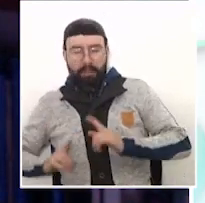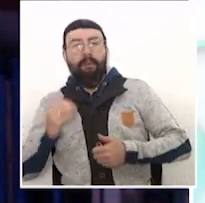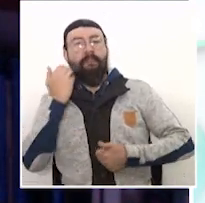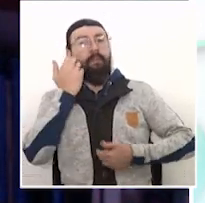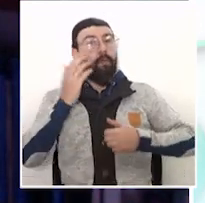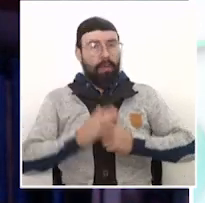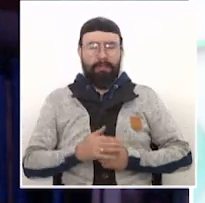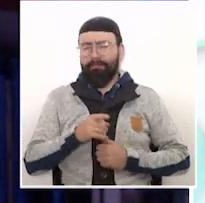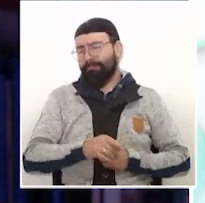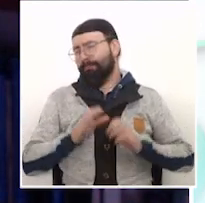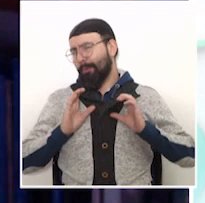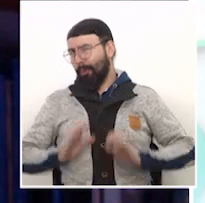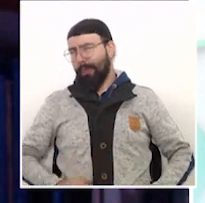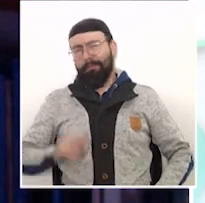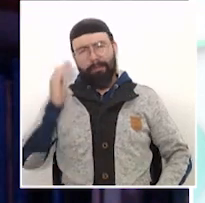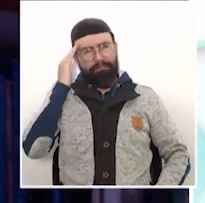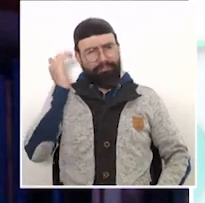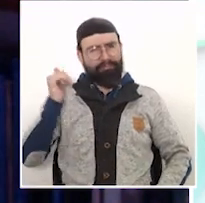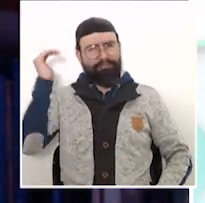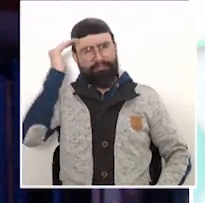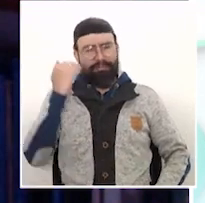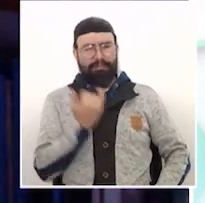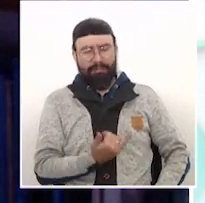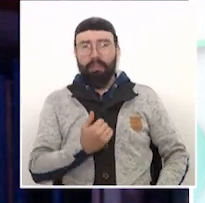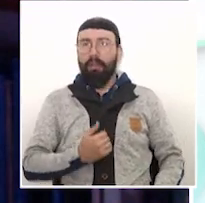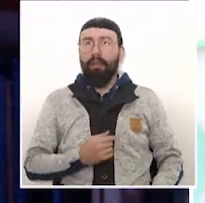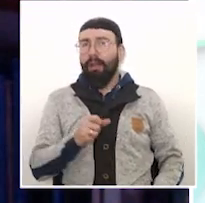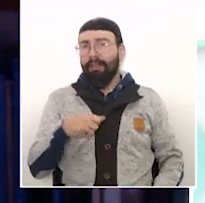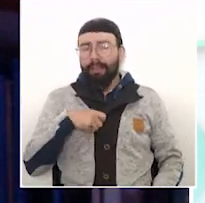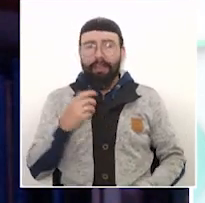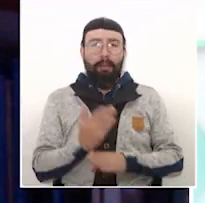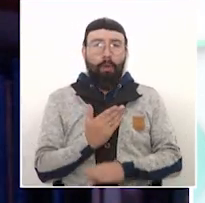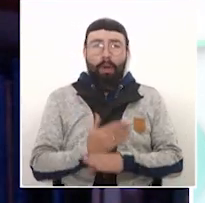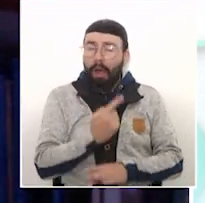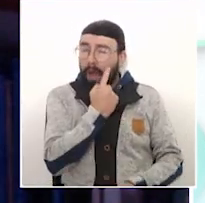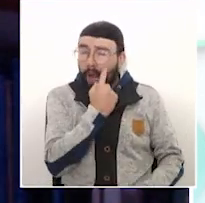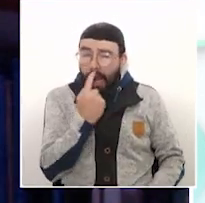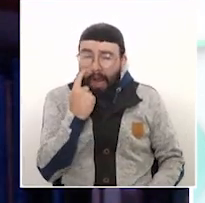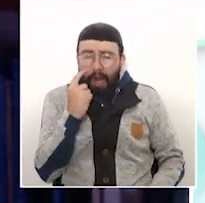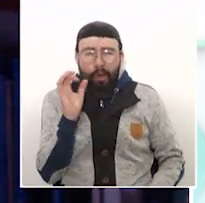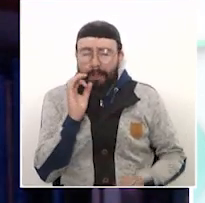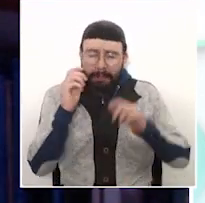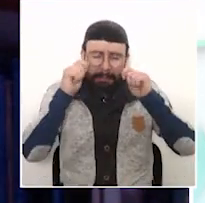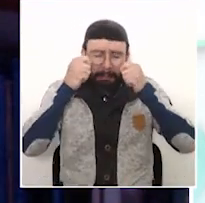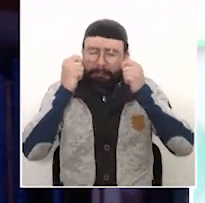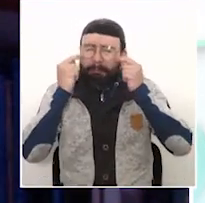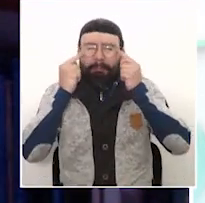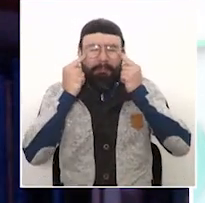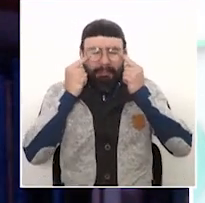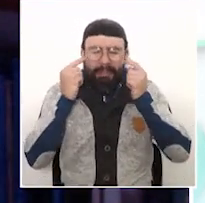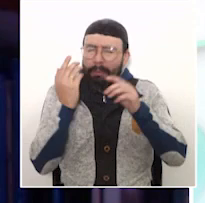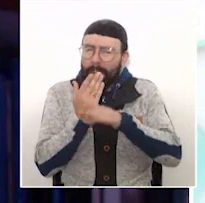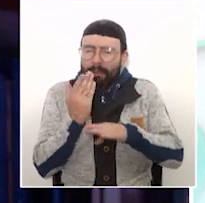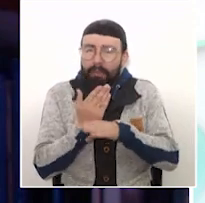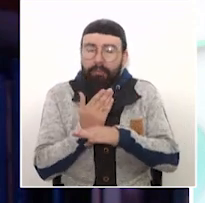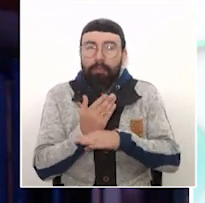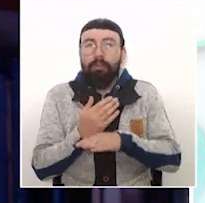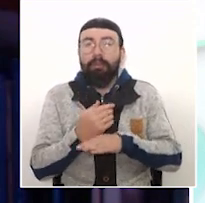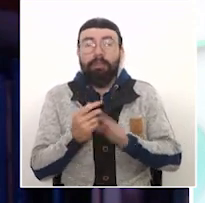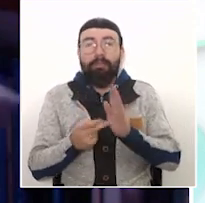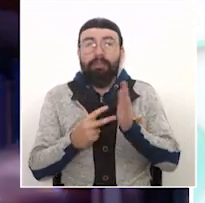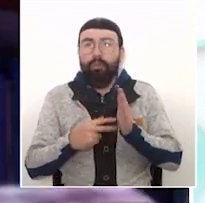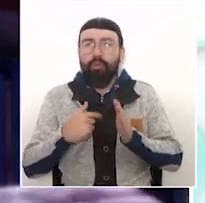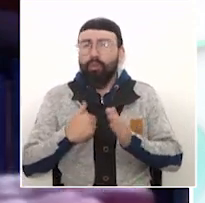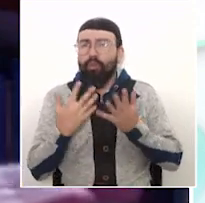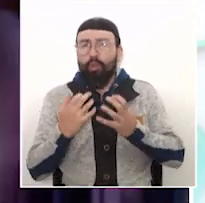es inmensamente sabio al hablarnos. Cuando tenemos problemas de los ojos o malestar en los ojos, es algo que no queremos ver de nosotros, de los